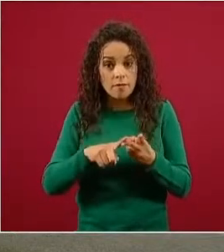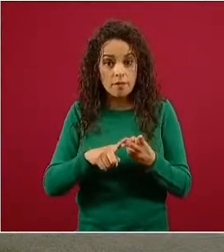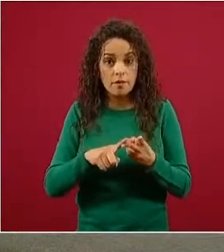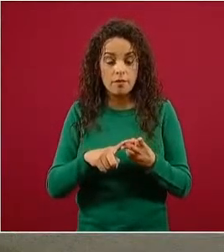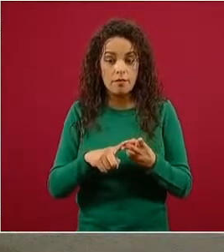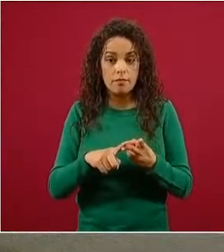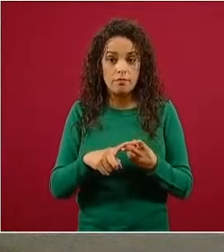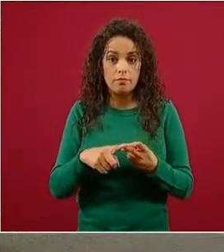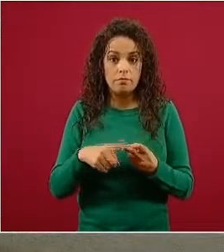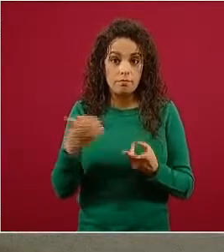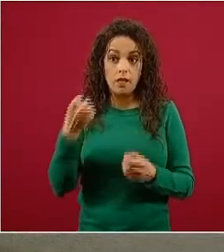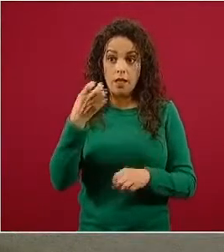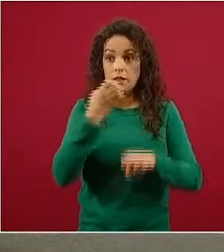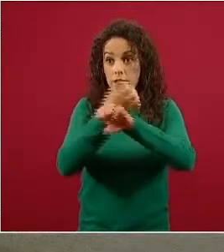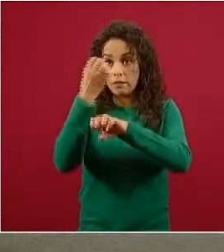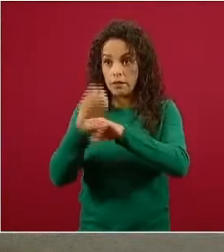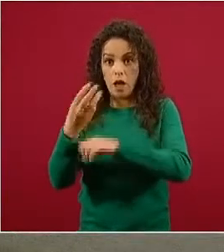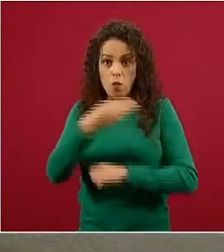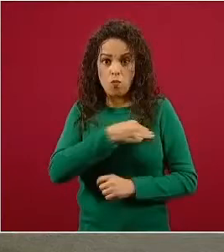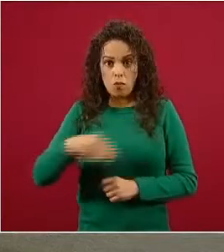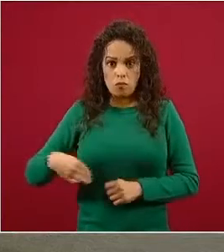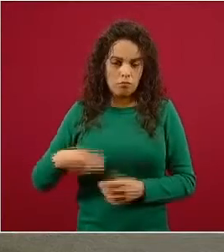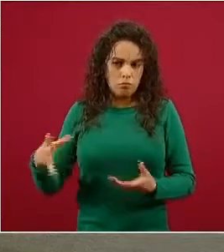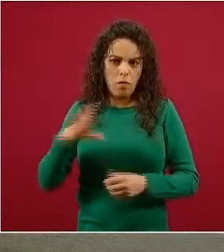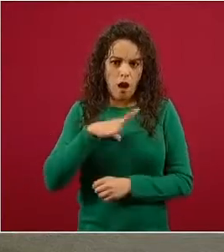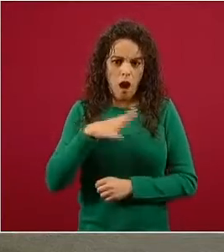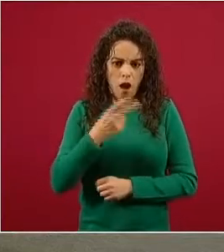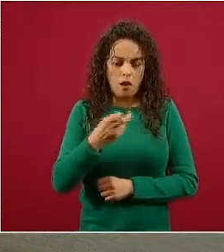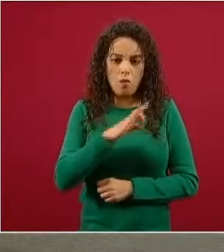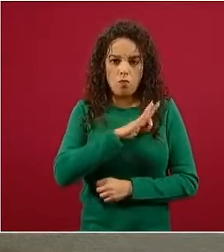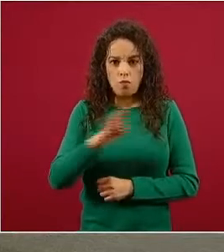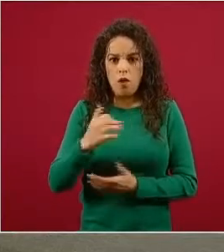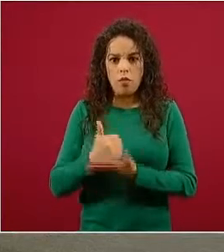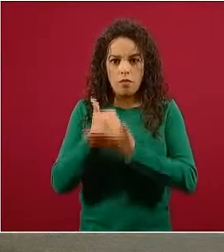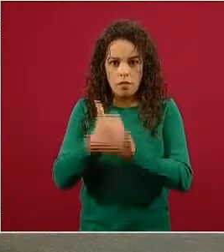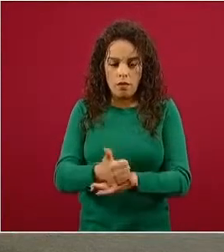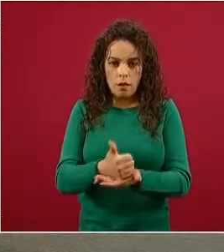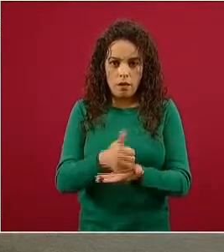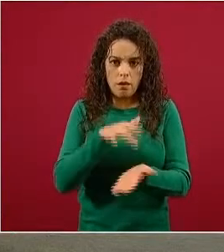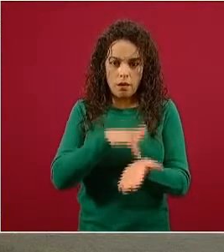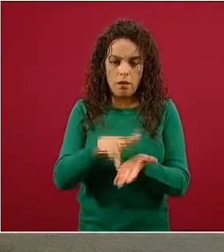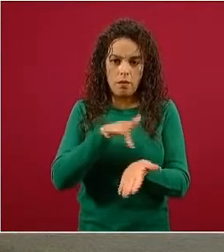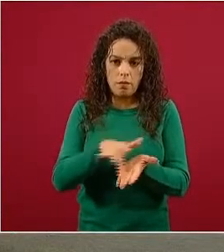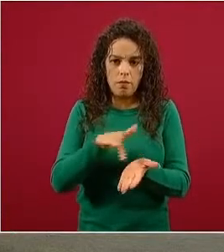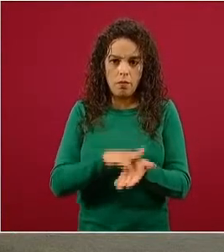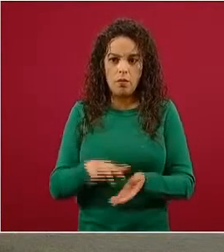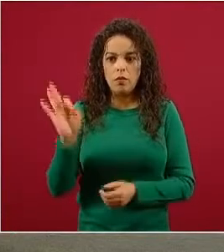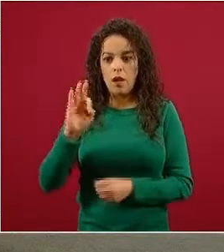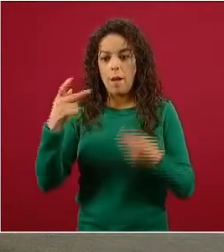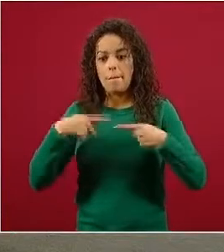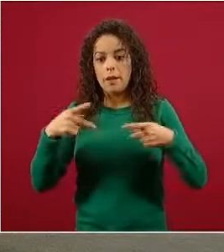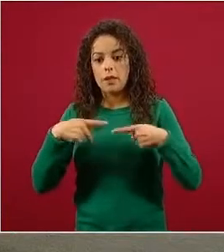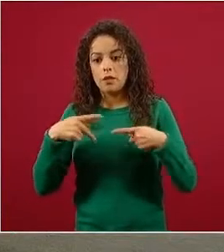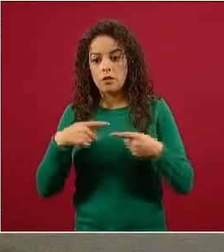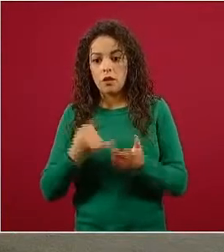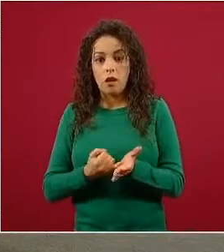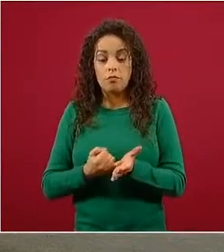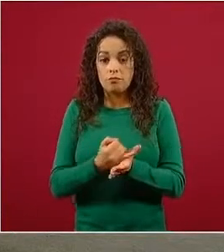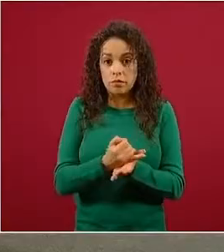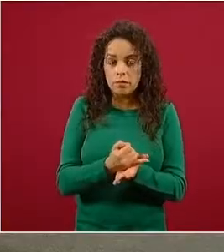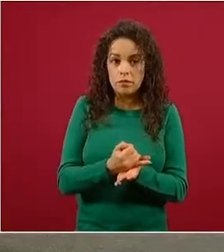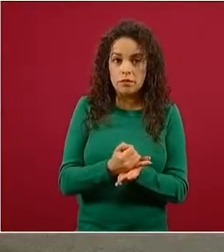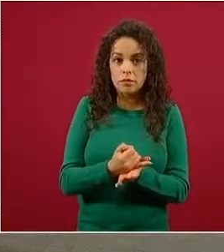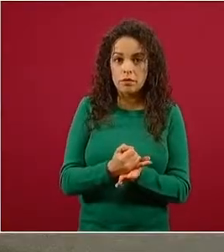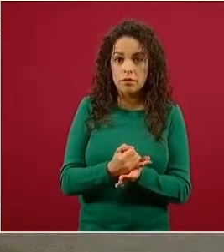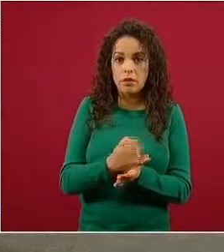este momento atención. Entonces, la idea cuando uno marca es si existe alguna situación en la que se